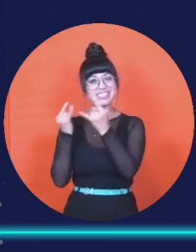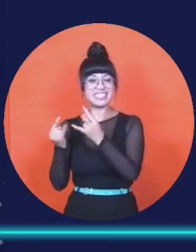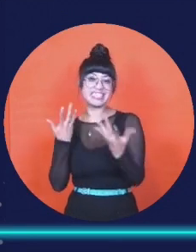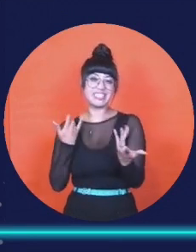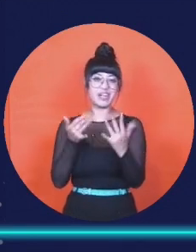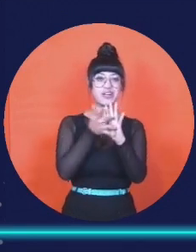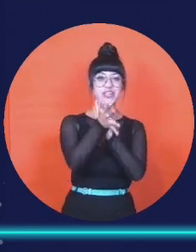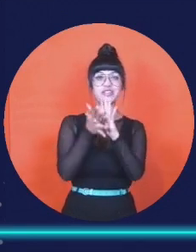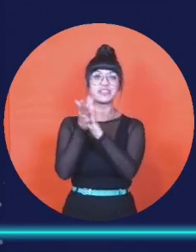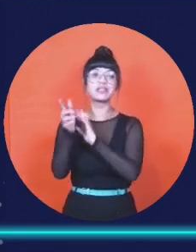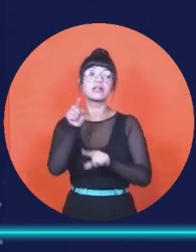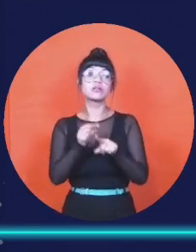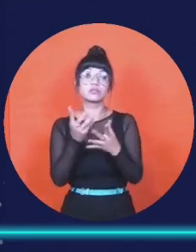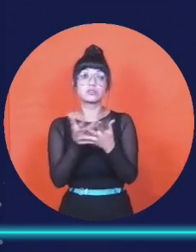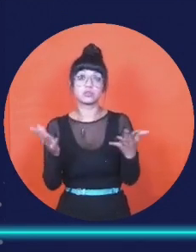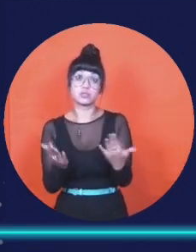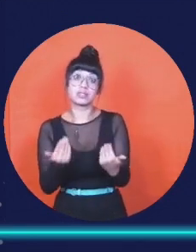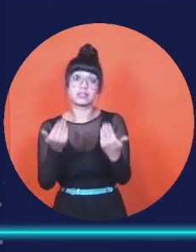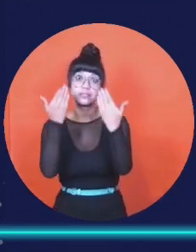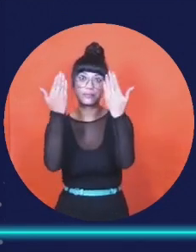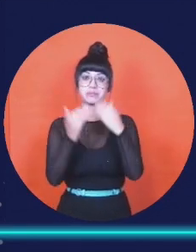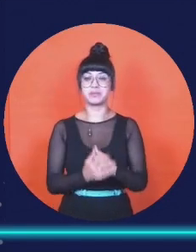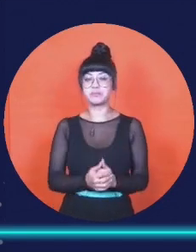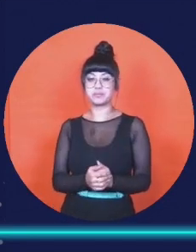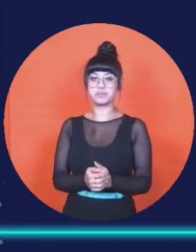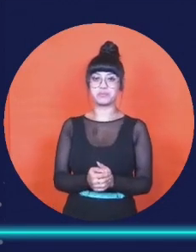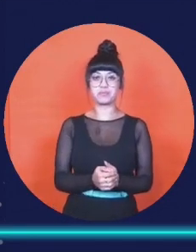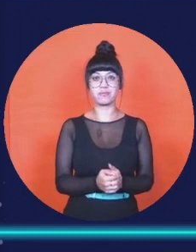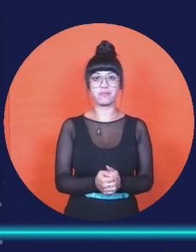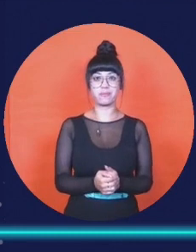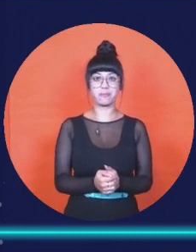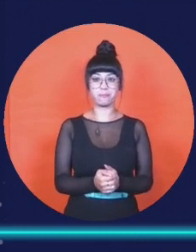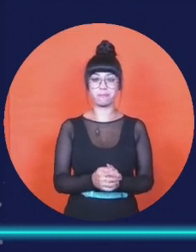algunas cosas que pueden ser útiles.